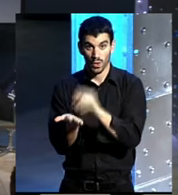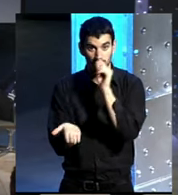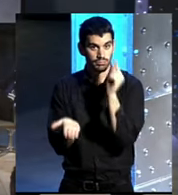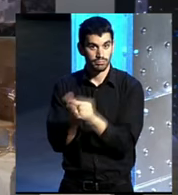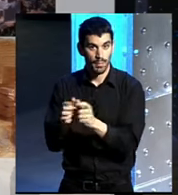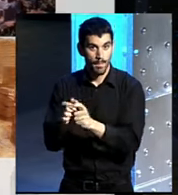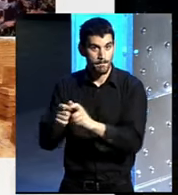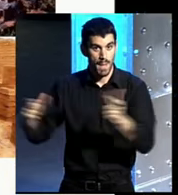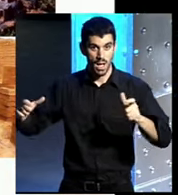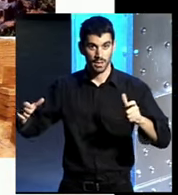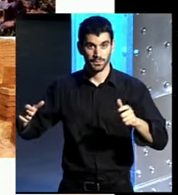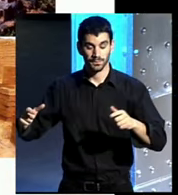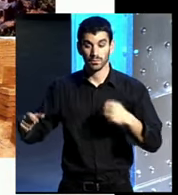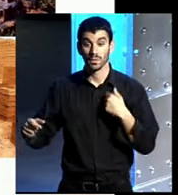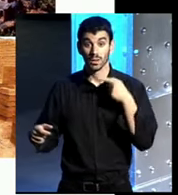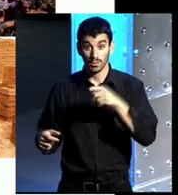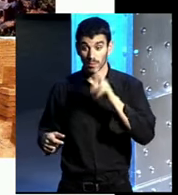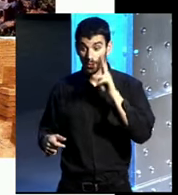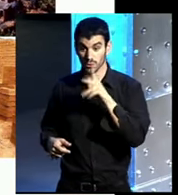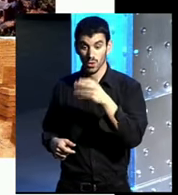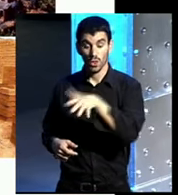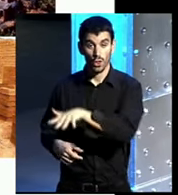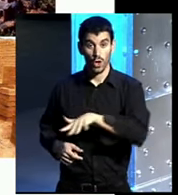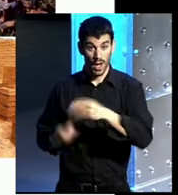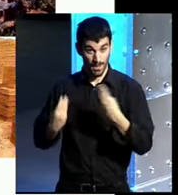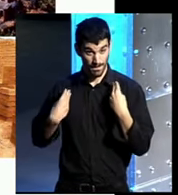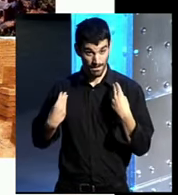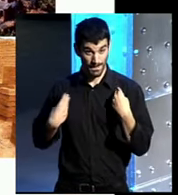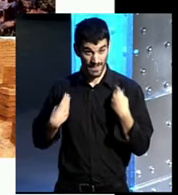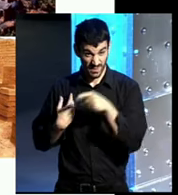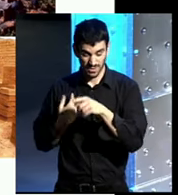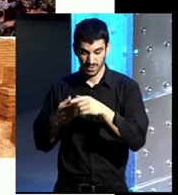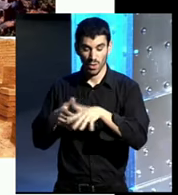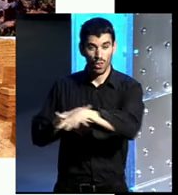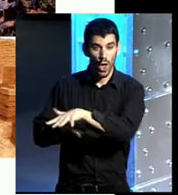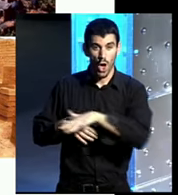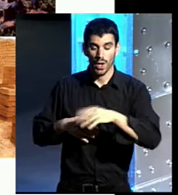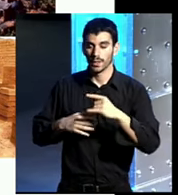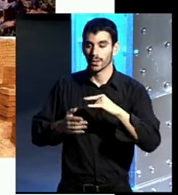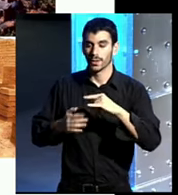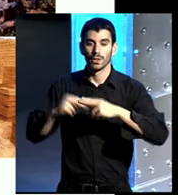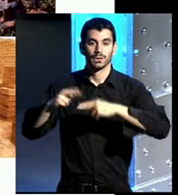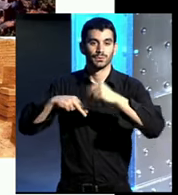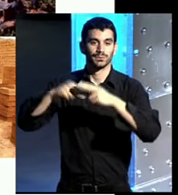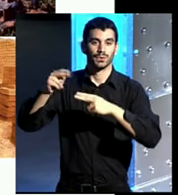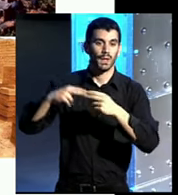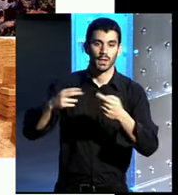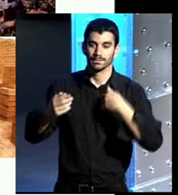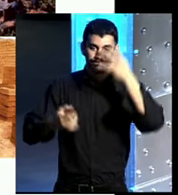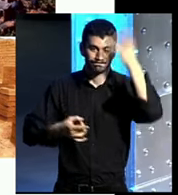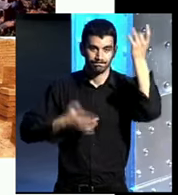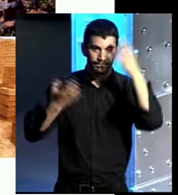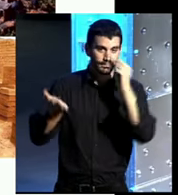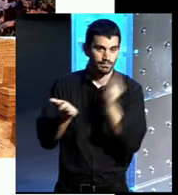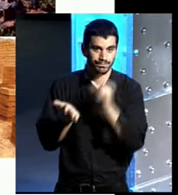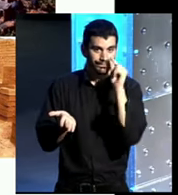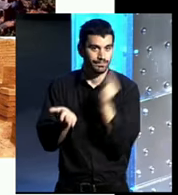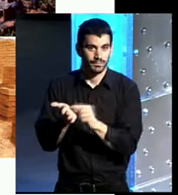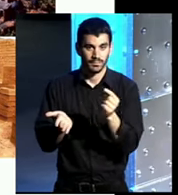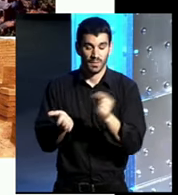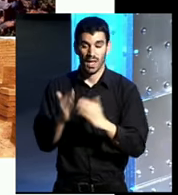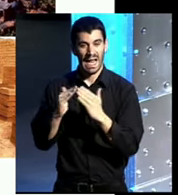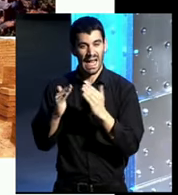Los barrios donde tienen que vivir los habitantes con pocos recursos están construidos sin planificación y con viviendas precarias, sin